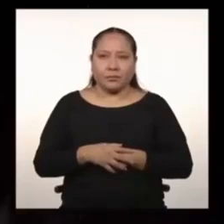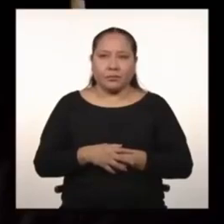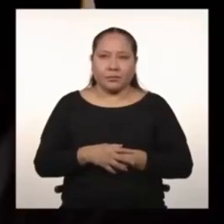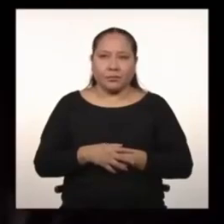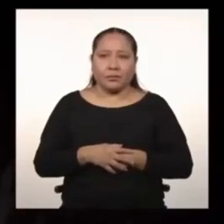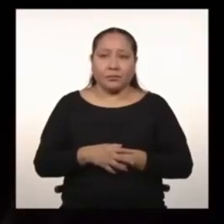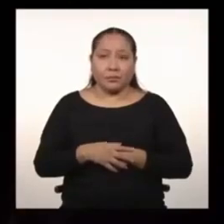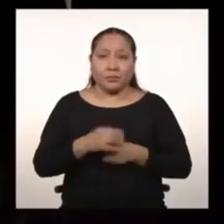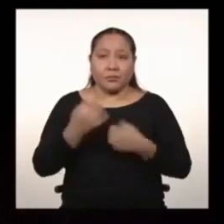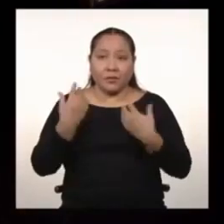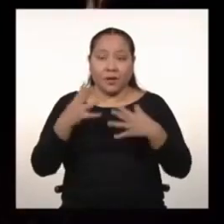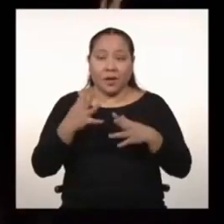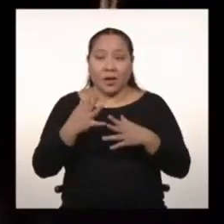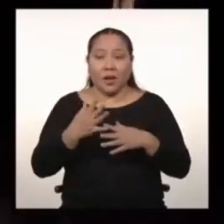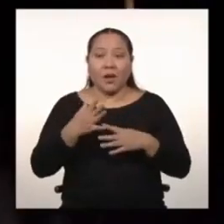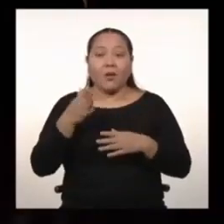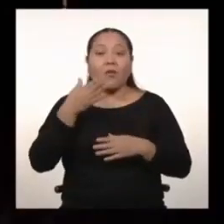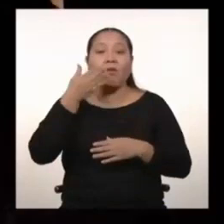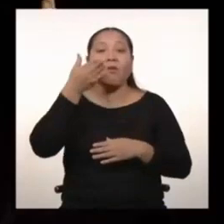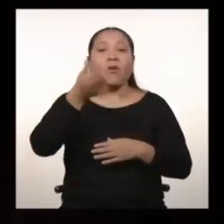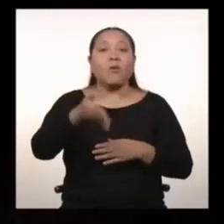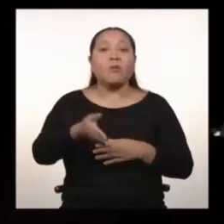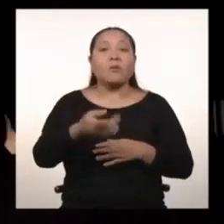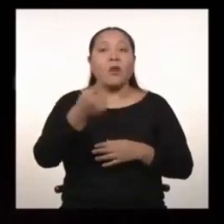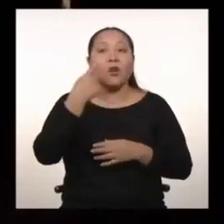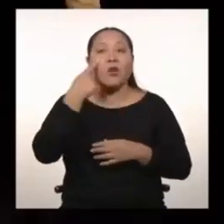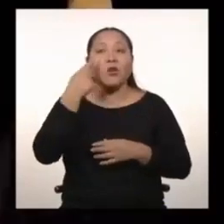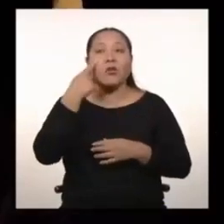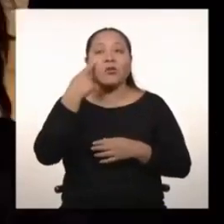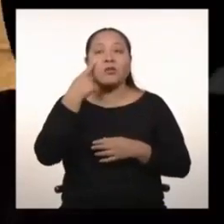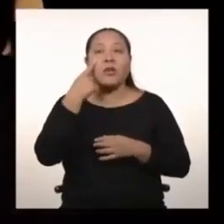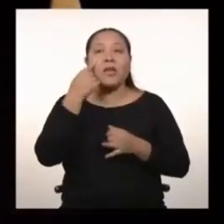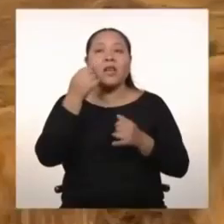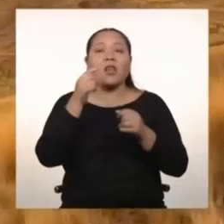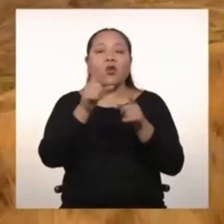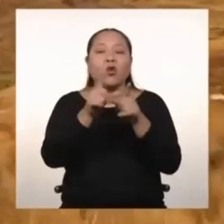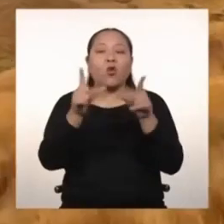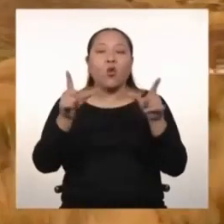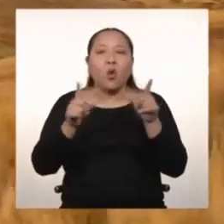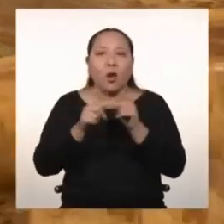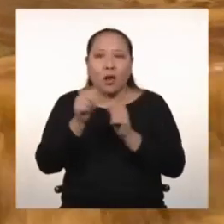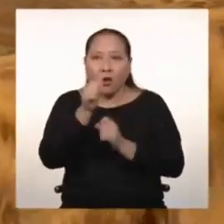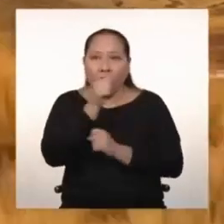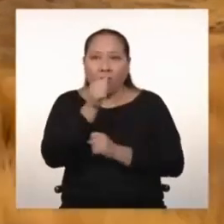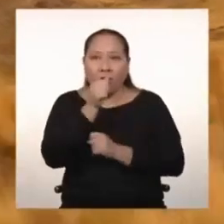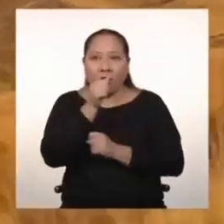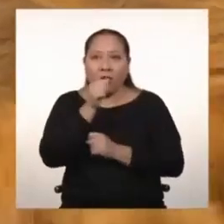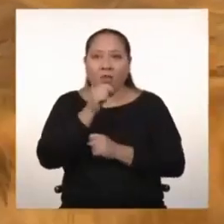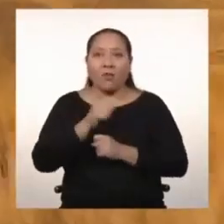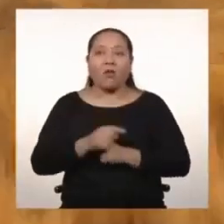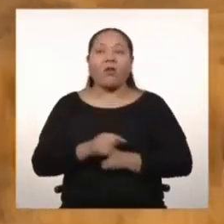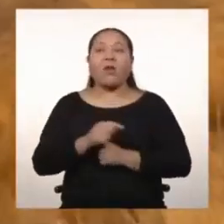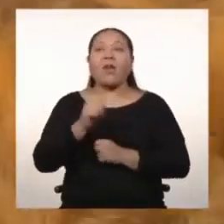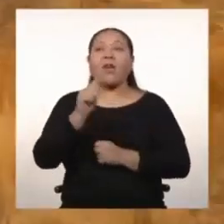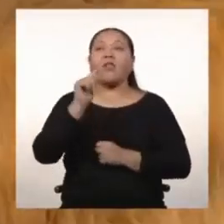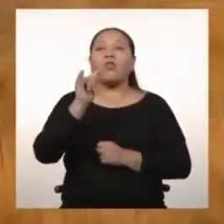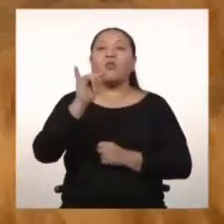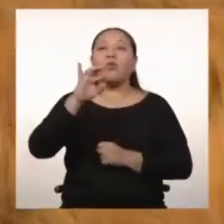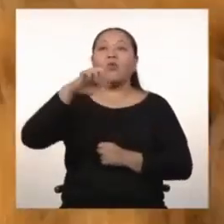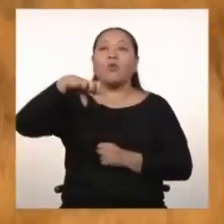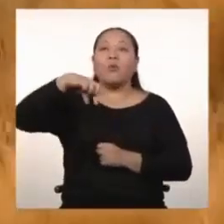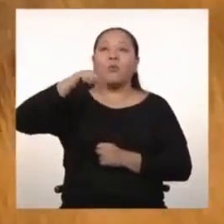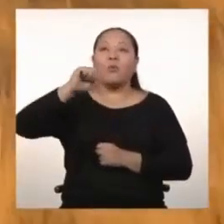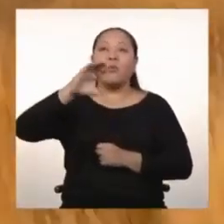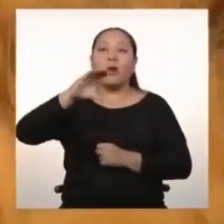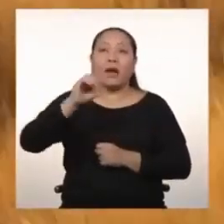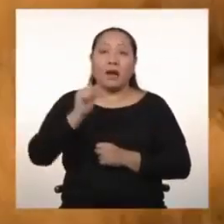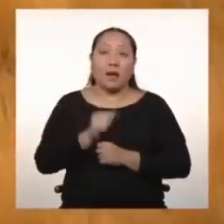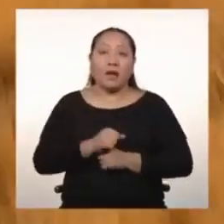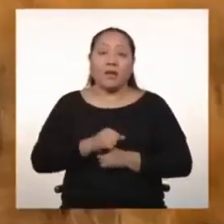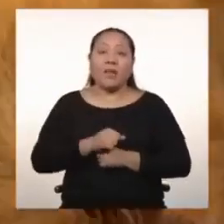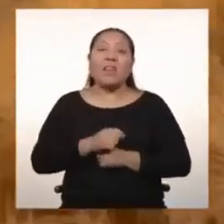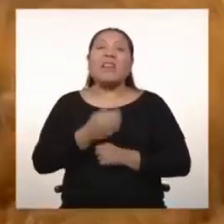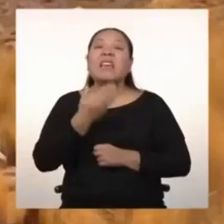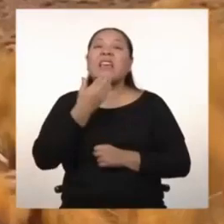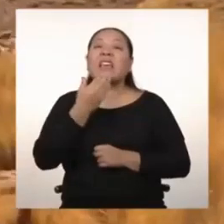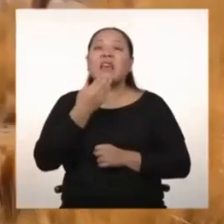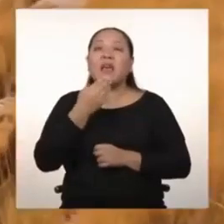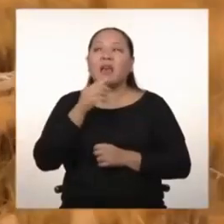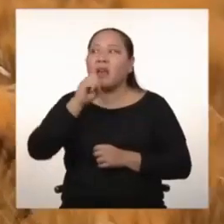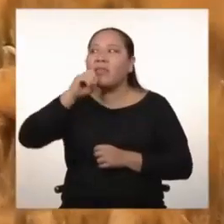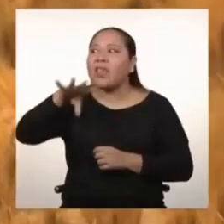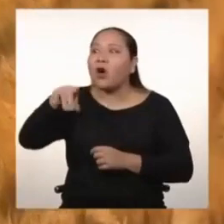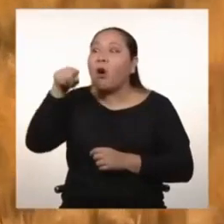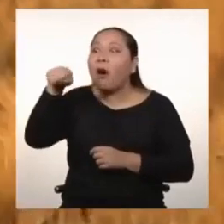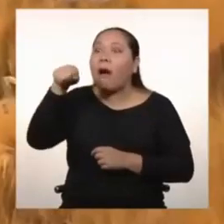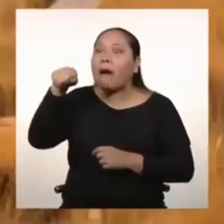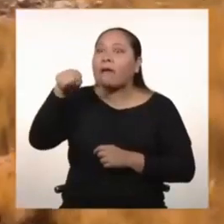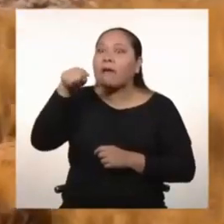Guiados amablemente nos vamos a conocer el escondite final de Túpac Amaru, quien finalmente fue traicionado por su compadre y el cura de este pueblo para terminar